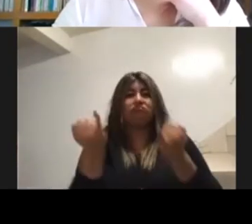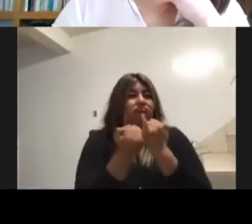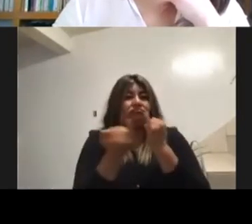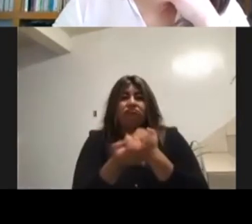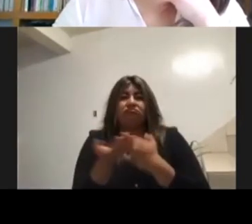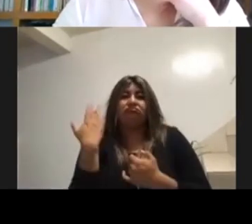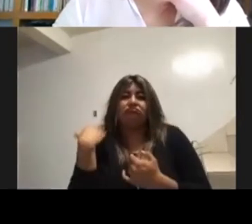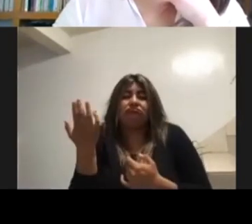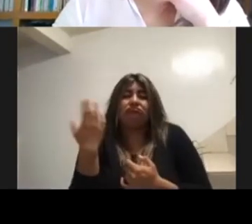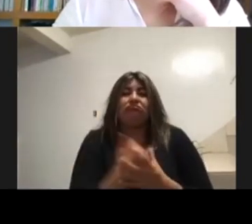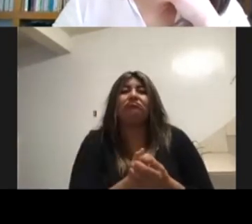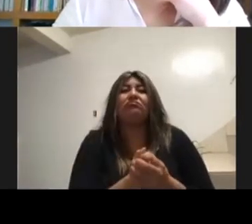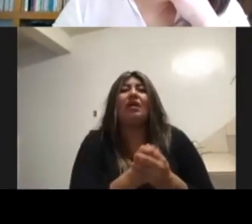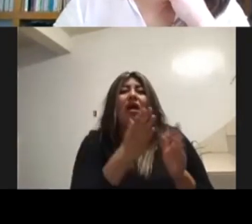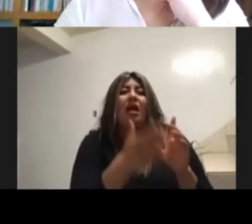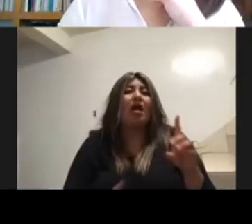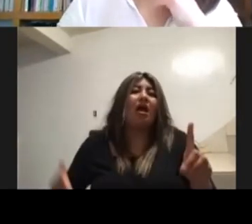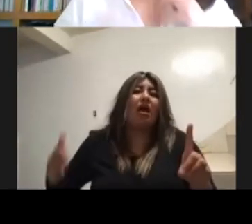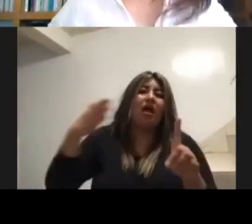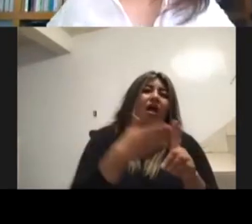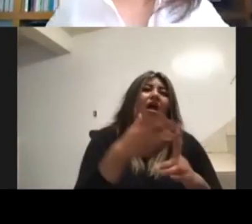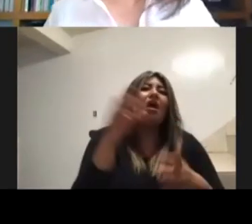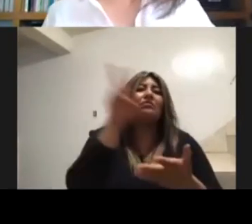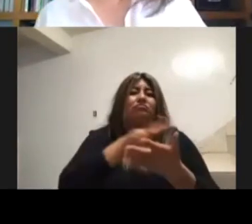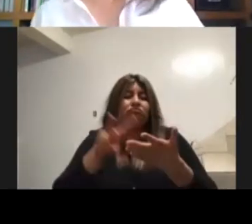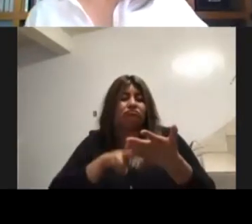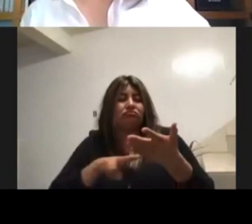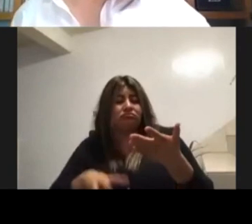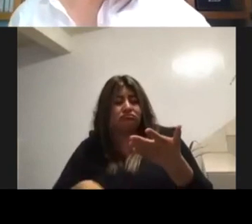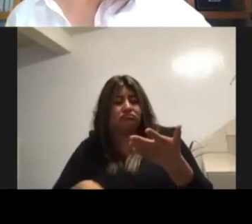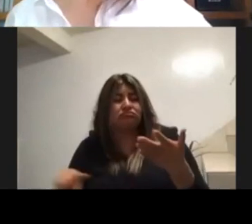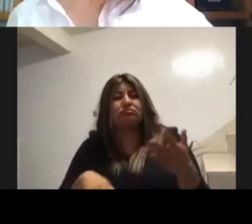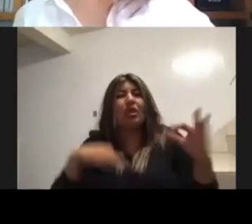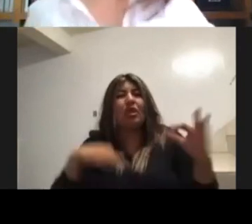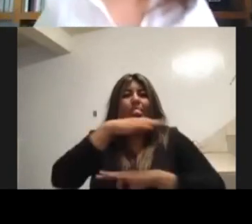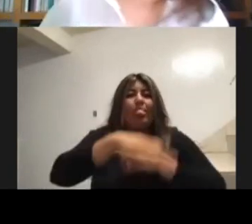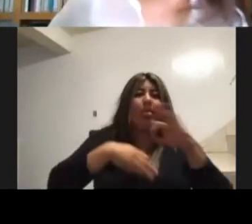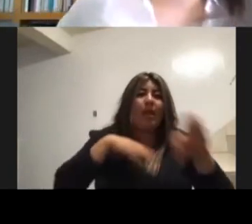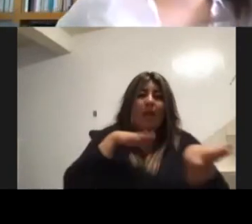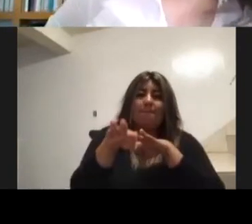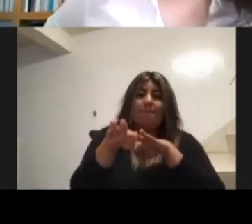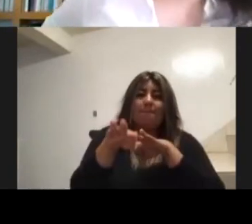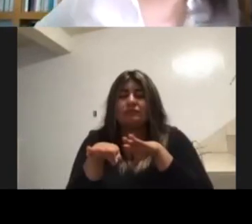debería llevar a revisar claramente ese planteamiento. ¿Por qué digo que no es la